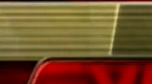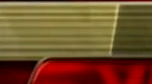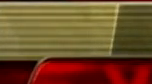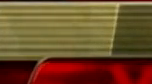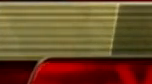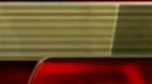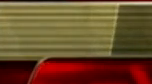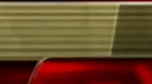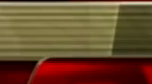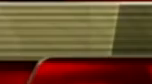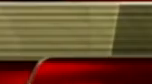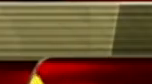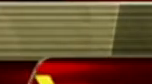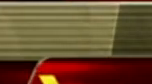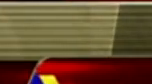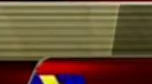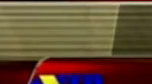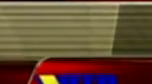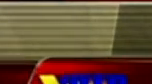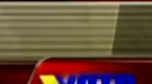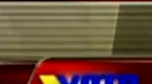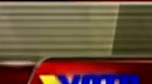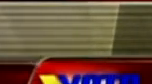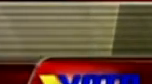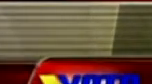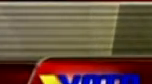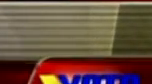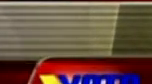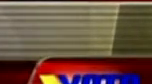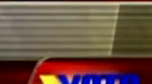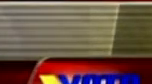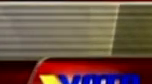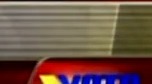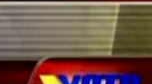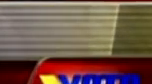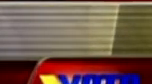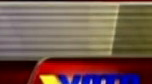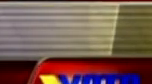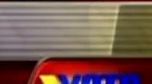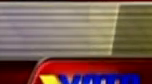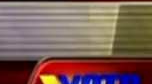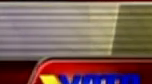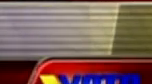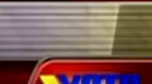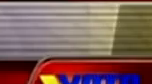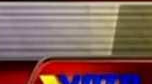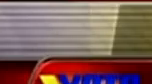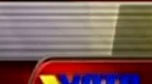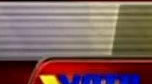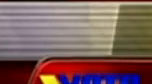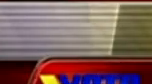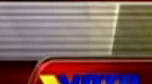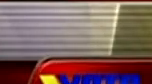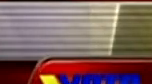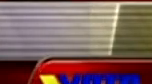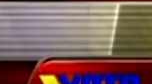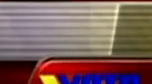algunos problemas de lluvia, tenemos buen tiempo en casi todo el país y el proceso transcurre con